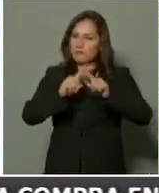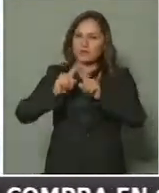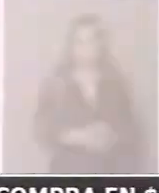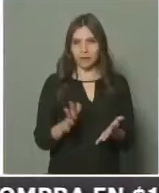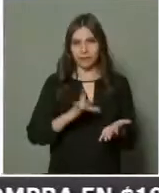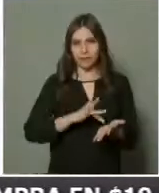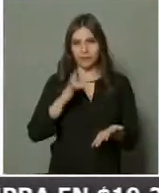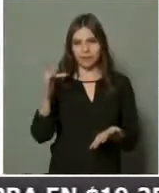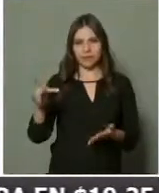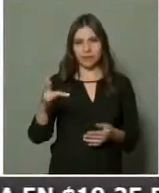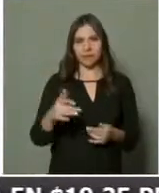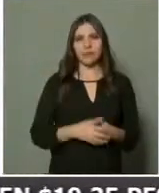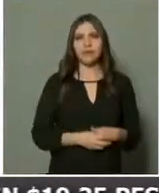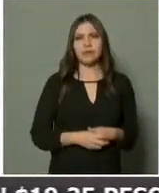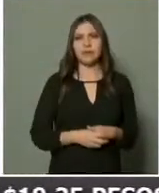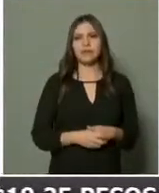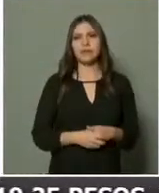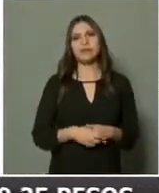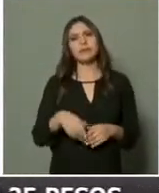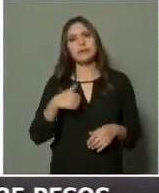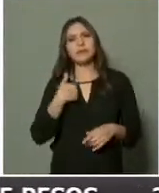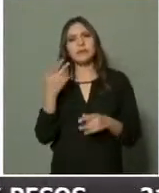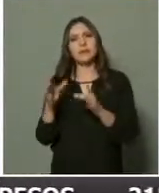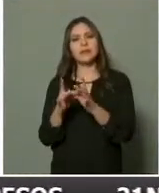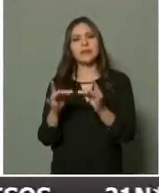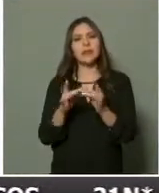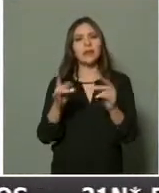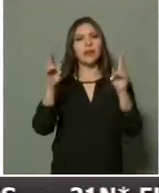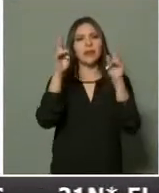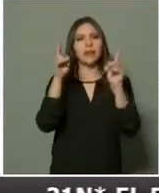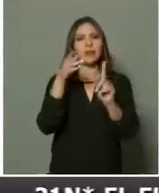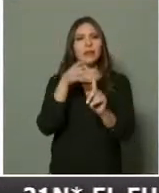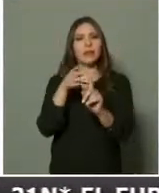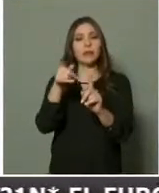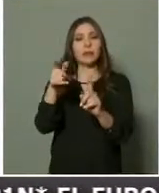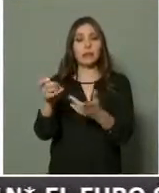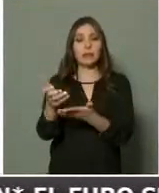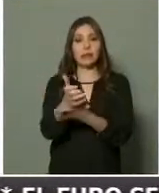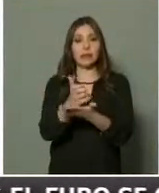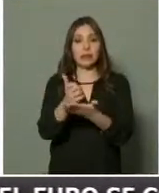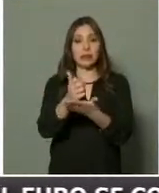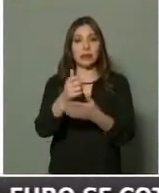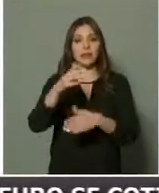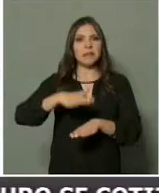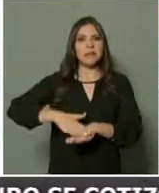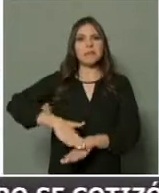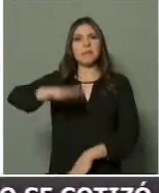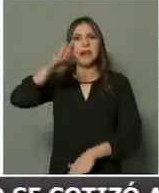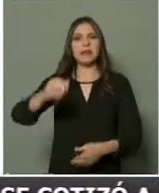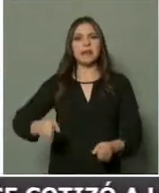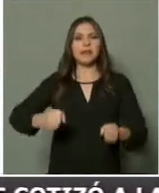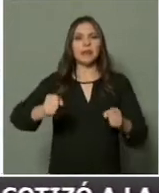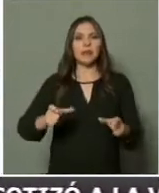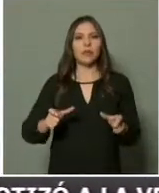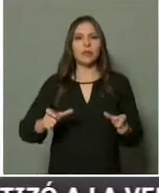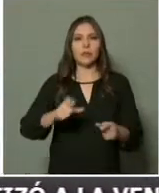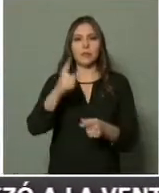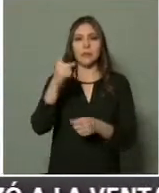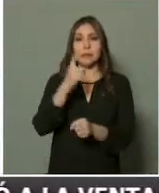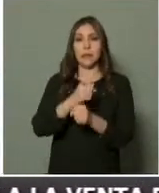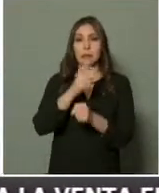los jóvenes. Finalmente, María Gabriela Salido Magos del PAN aseguró que los espacios públicos contribuyen a disminuir la